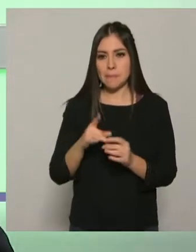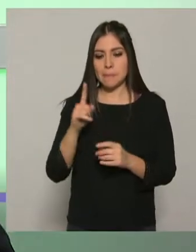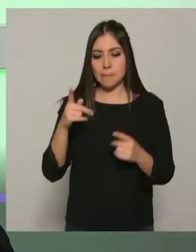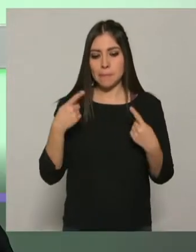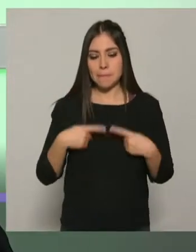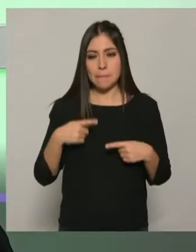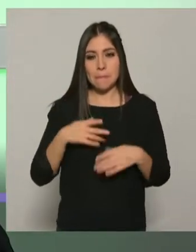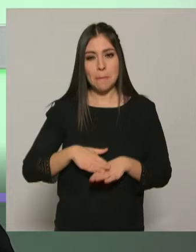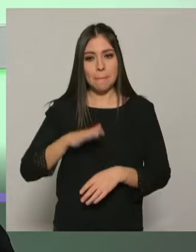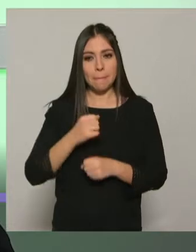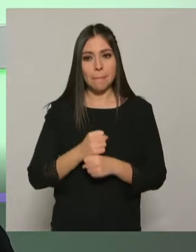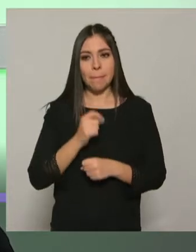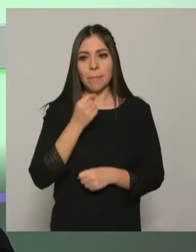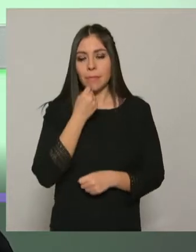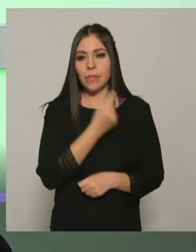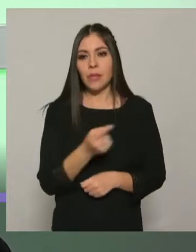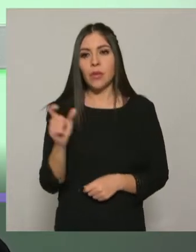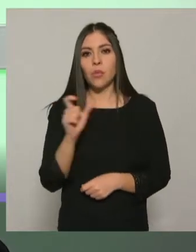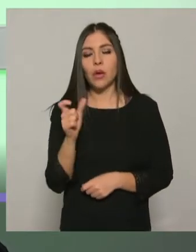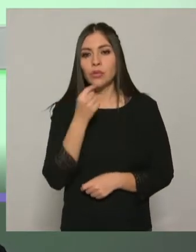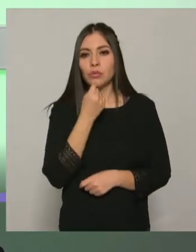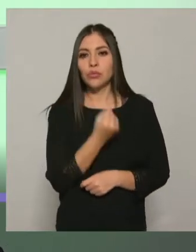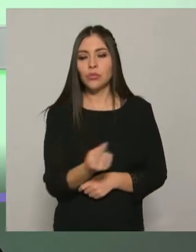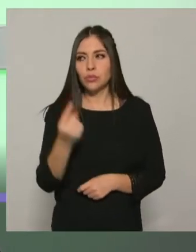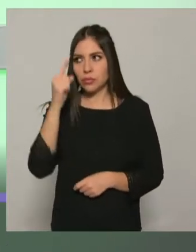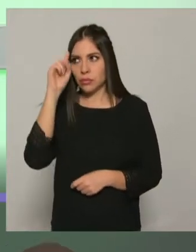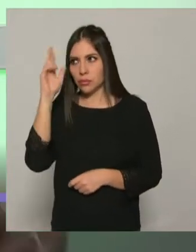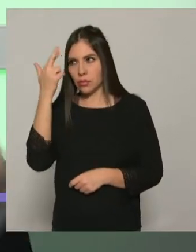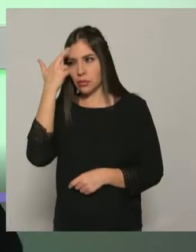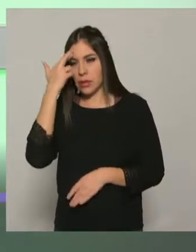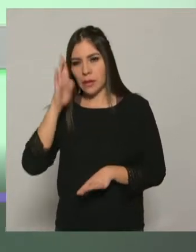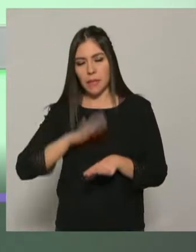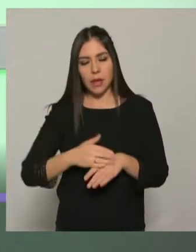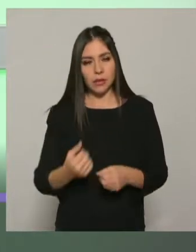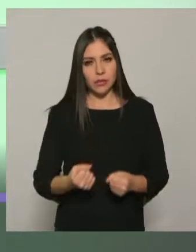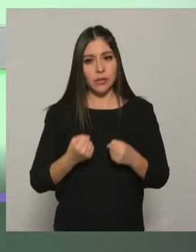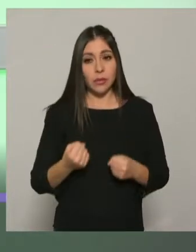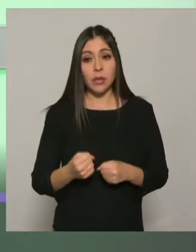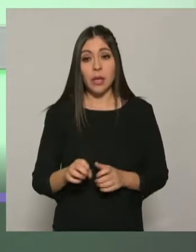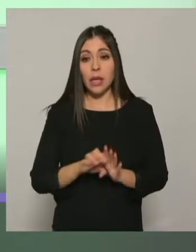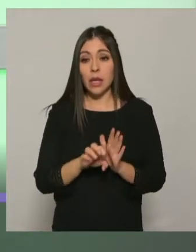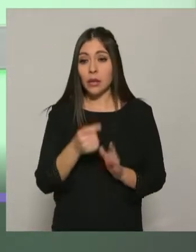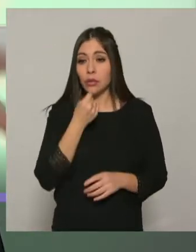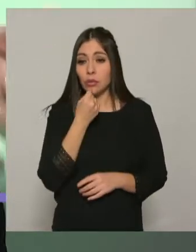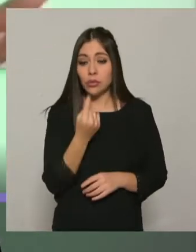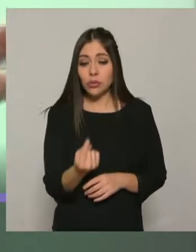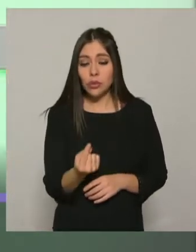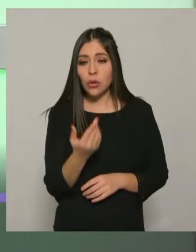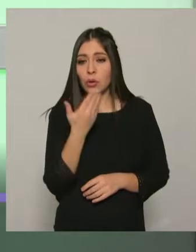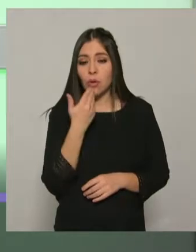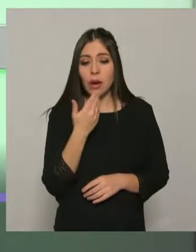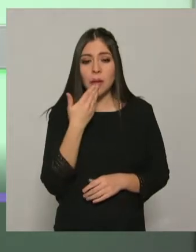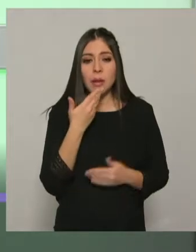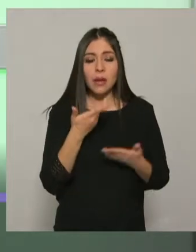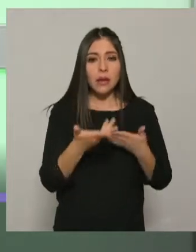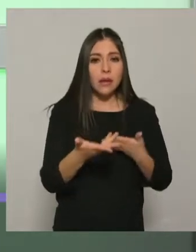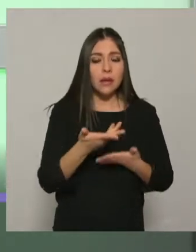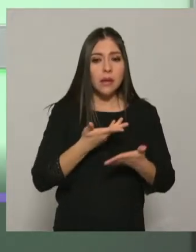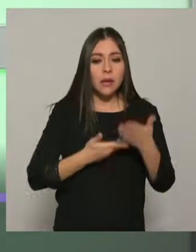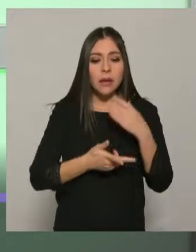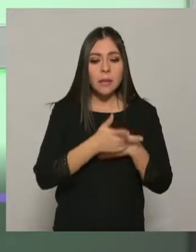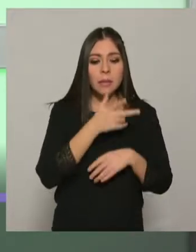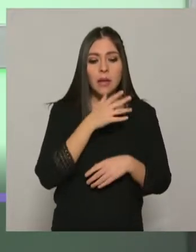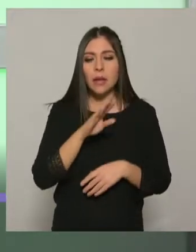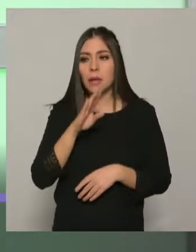humano son en la infancia. O sea, cuando en la infancia no hay una buena relación entre hijas e hijos y madres y padres, se